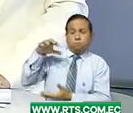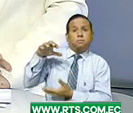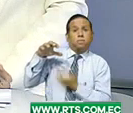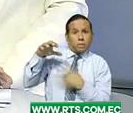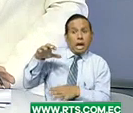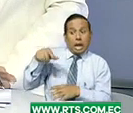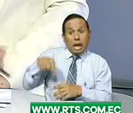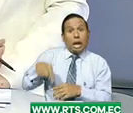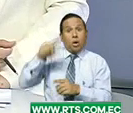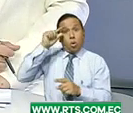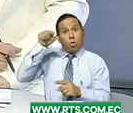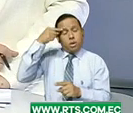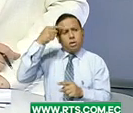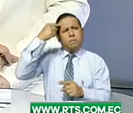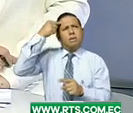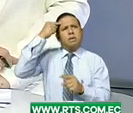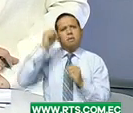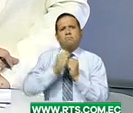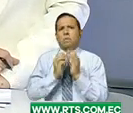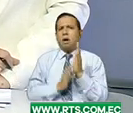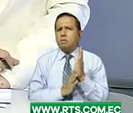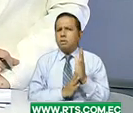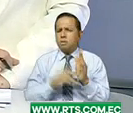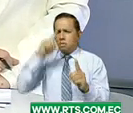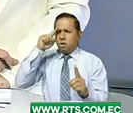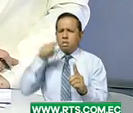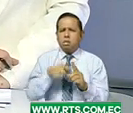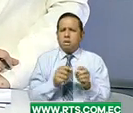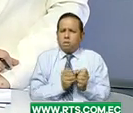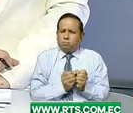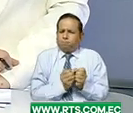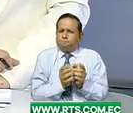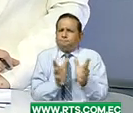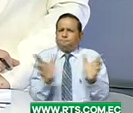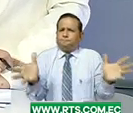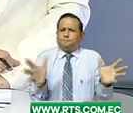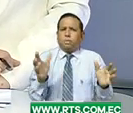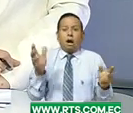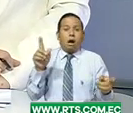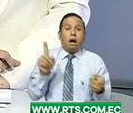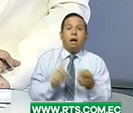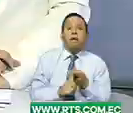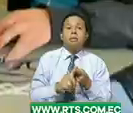es la de inmunizar a 10 millones de ecuatorianos hasta finales de agosto.